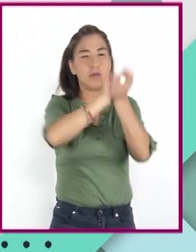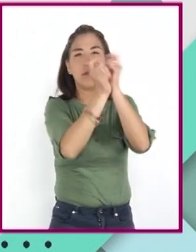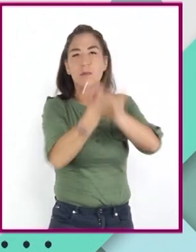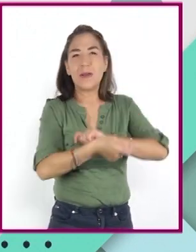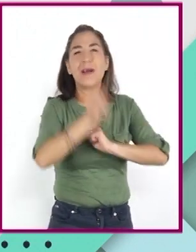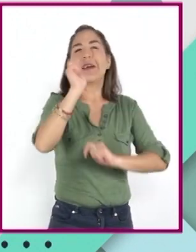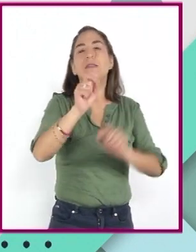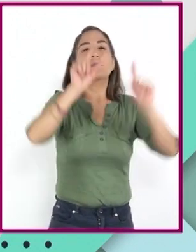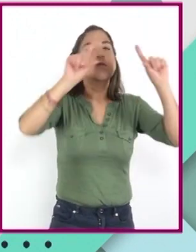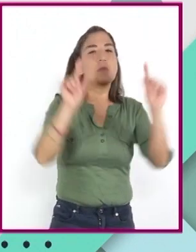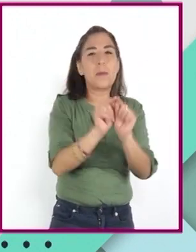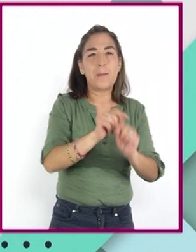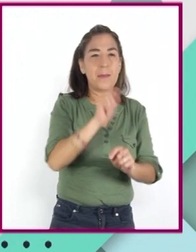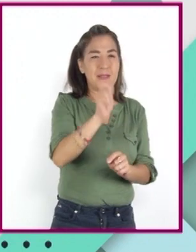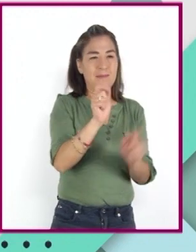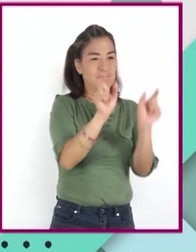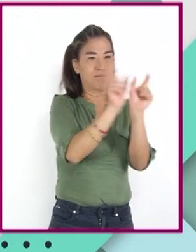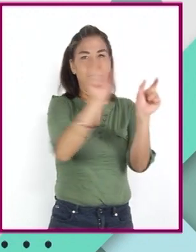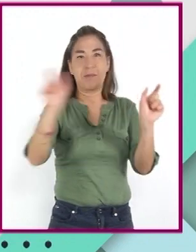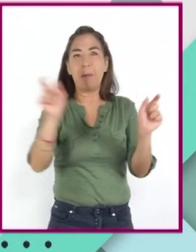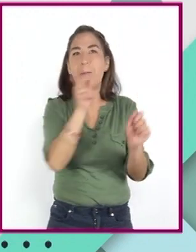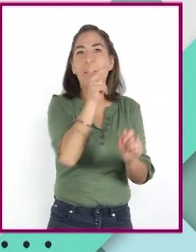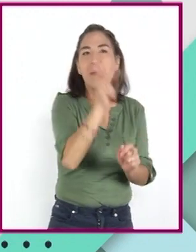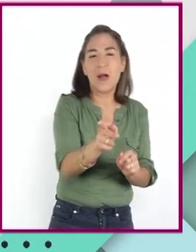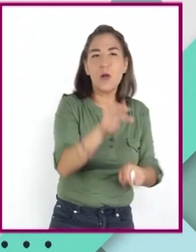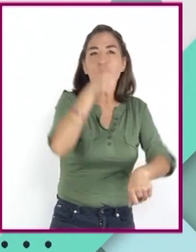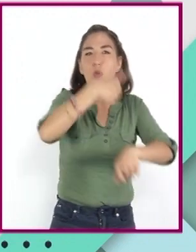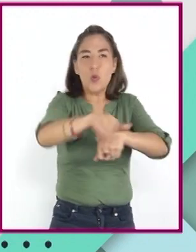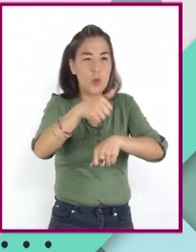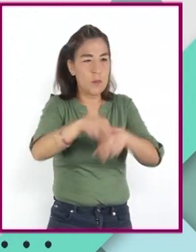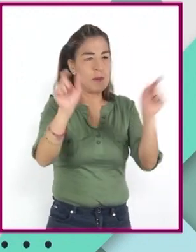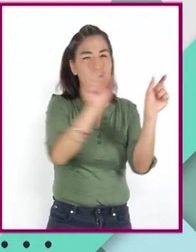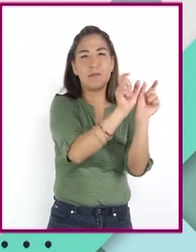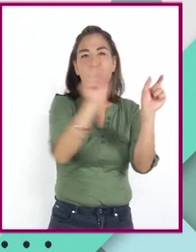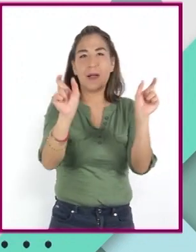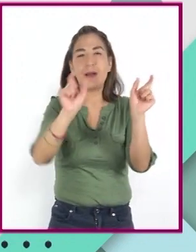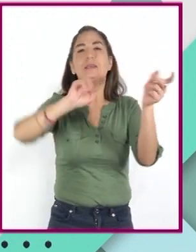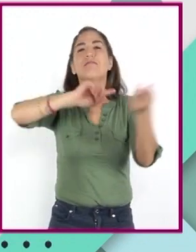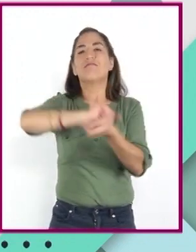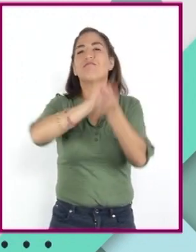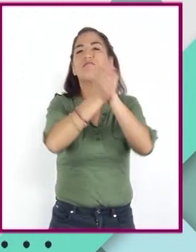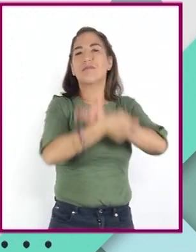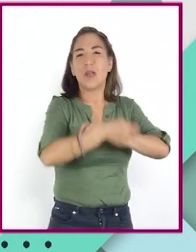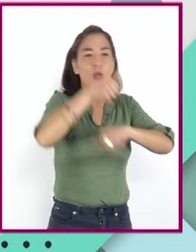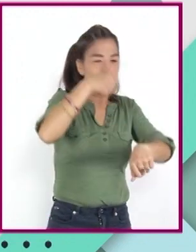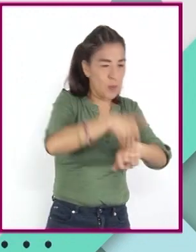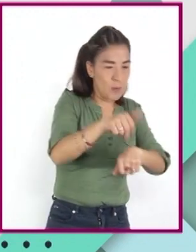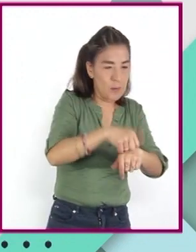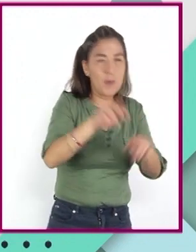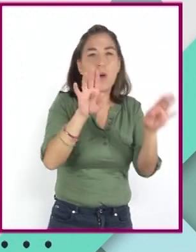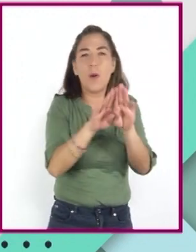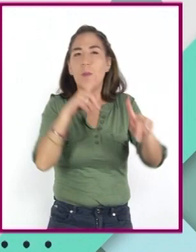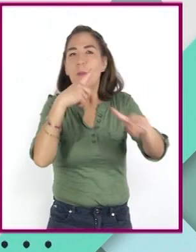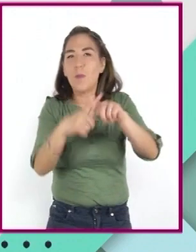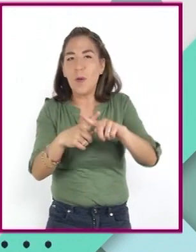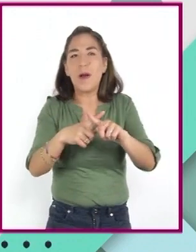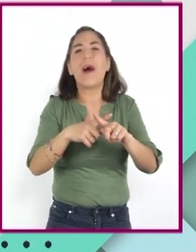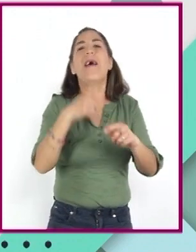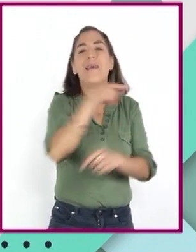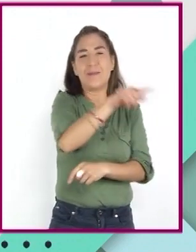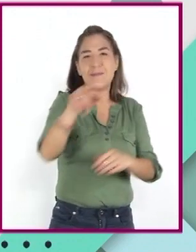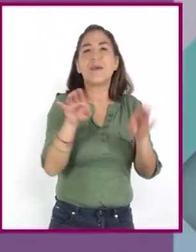breve enunciados coloquiales a expresiones algebraicas y permite generalizar